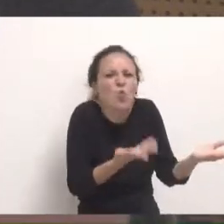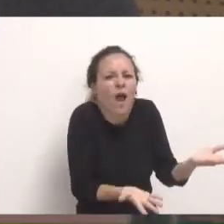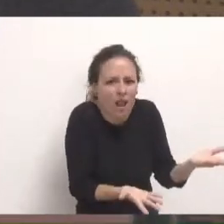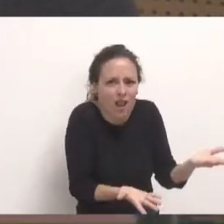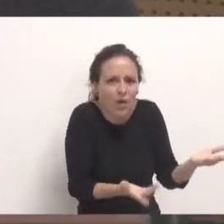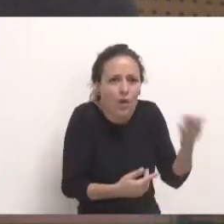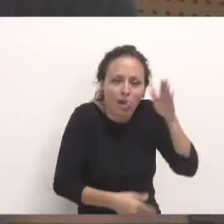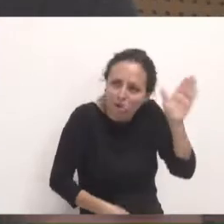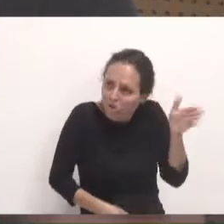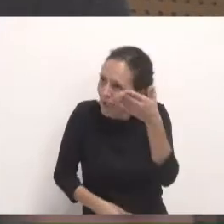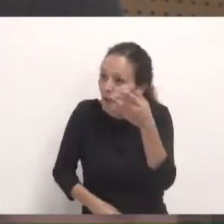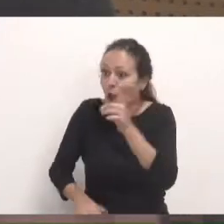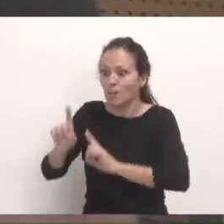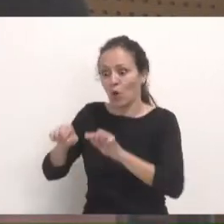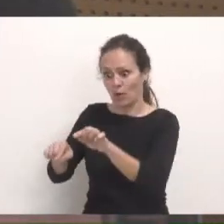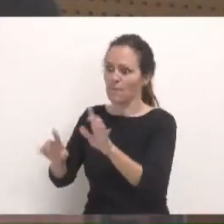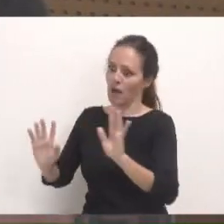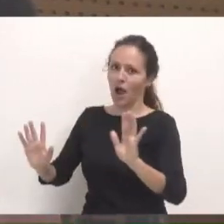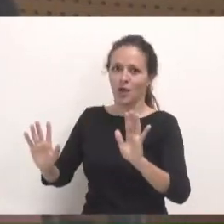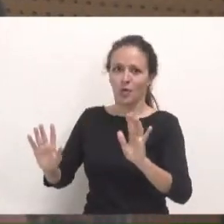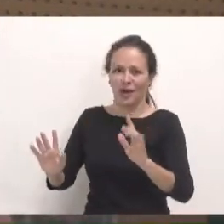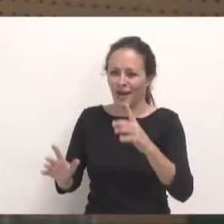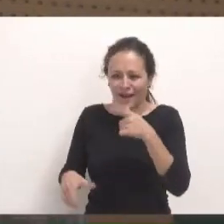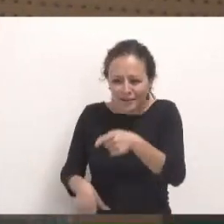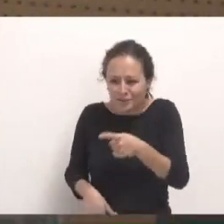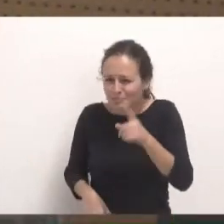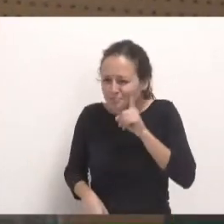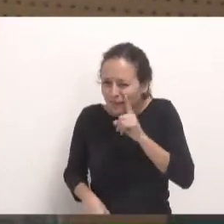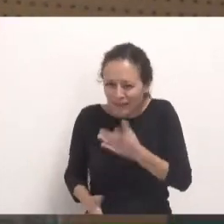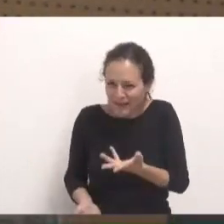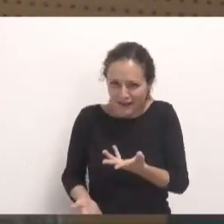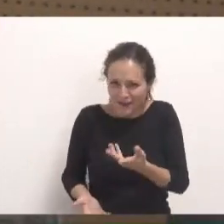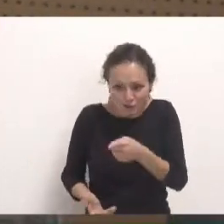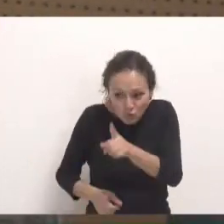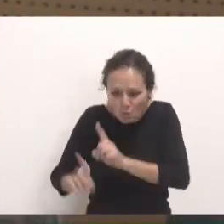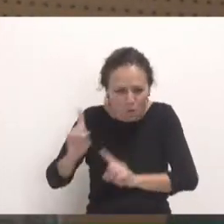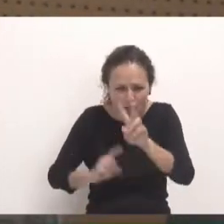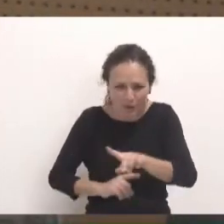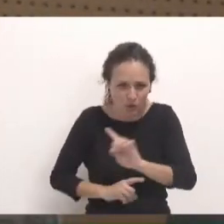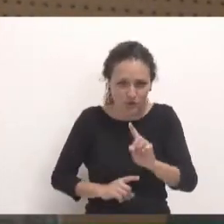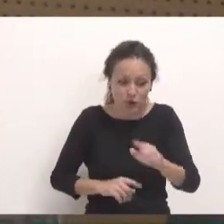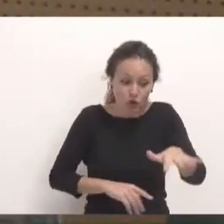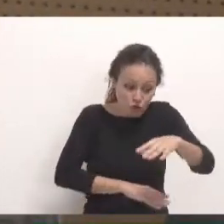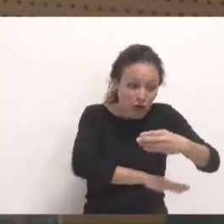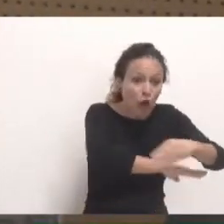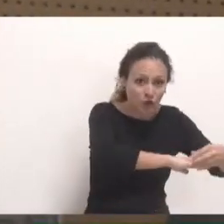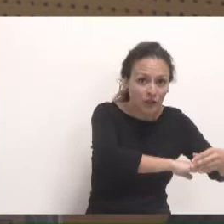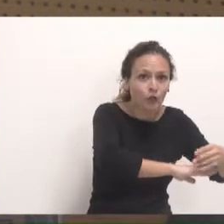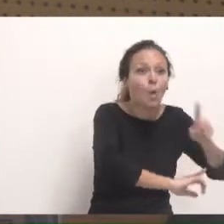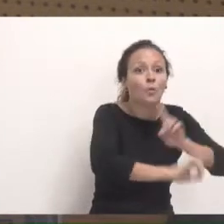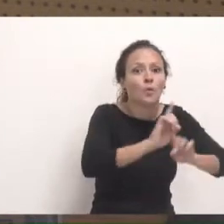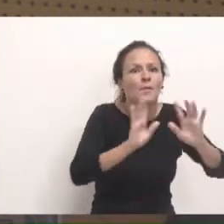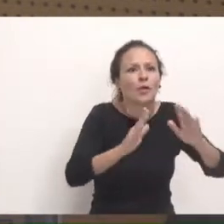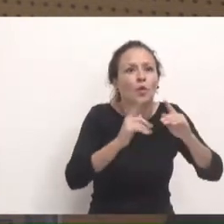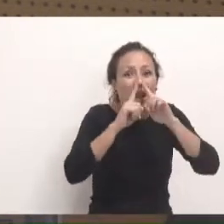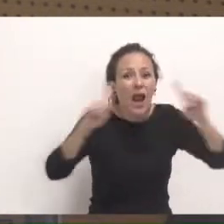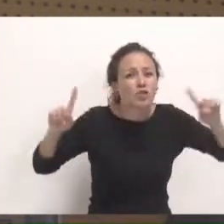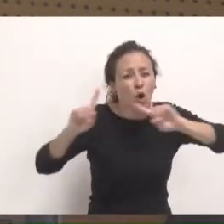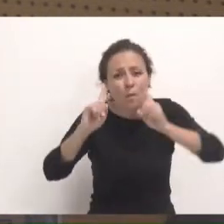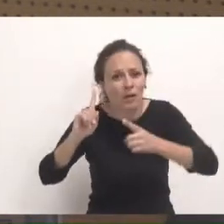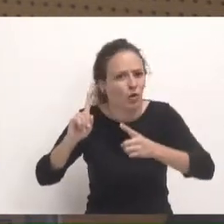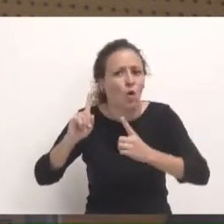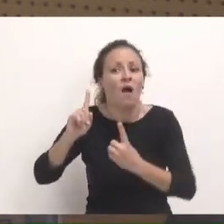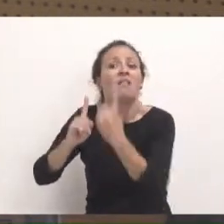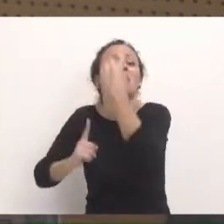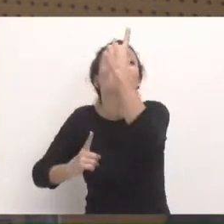no inventarnos falsos problemas. En el puerto de los cristianos tenemos un problema ciertos días del año, en ciertos momentos, a